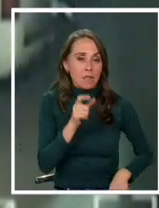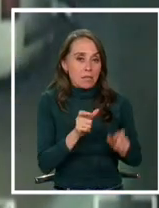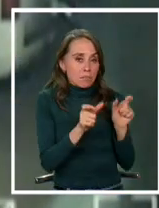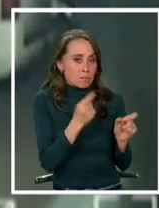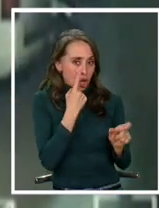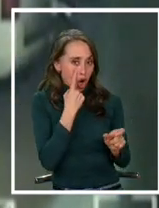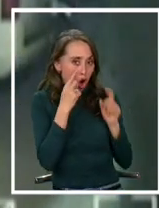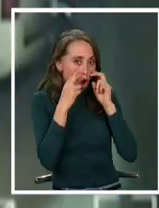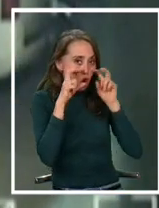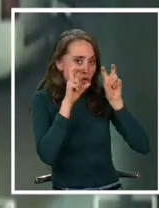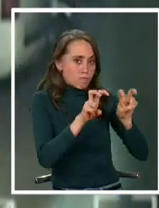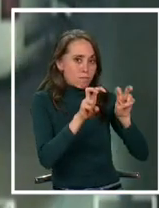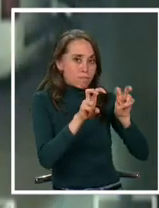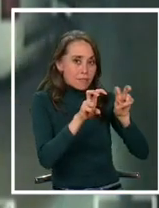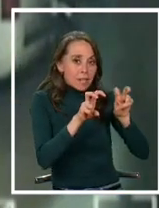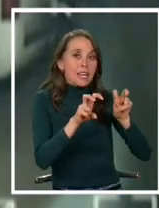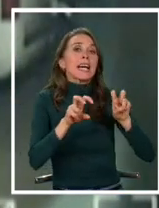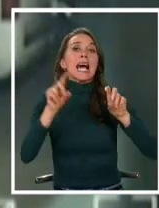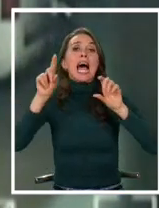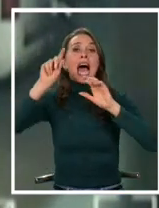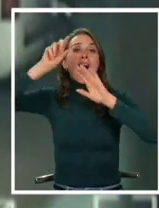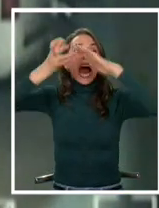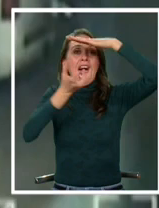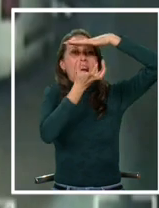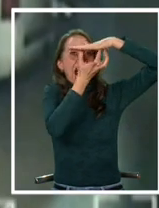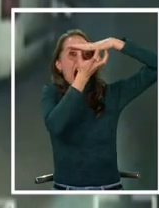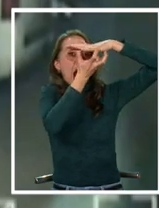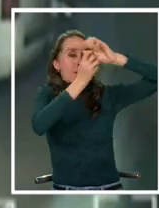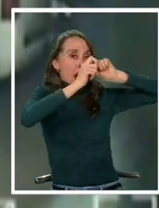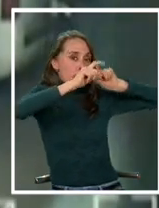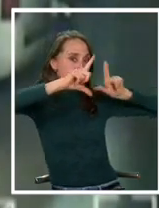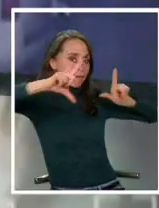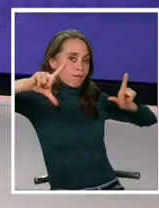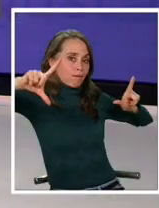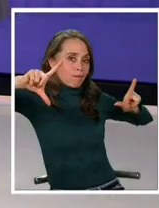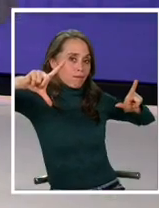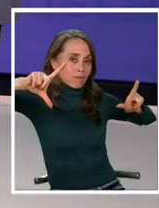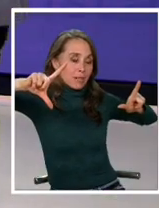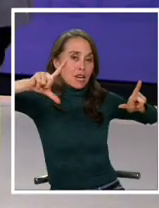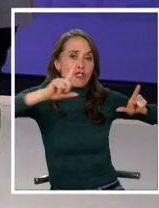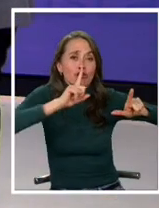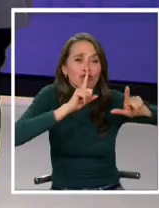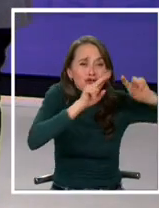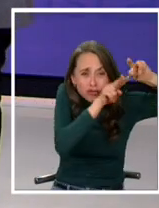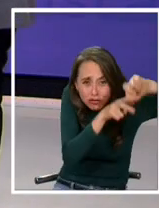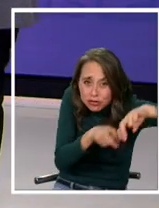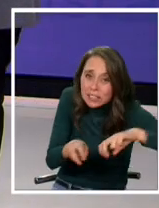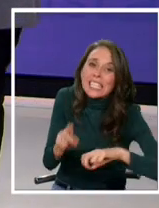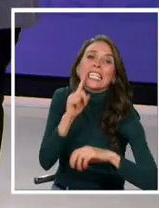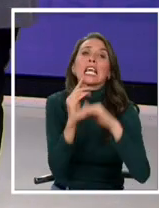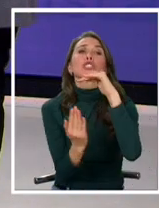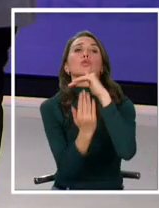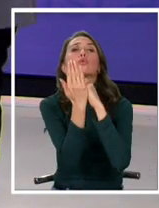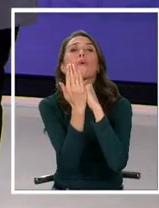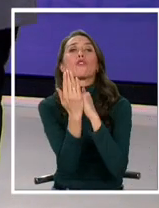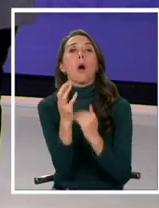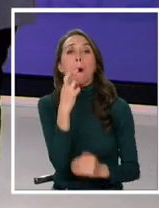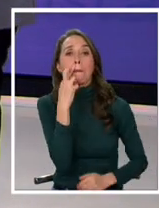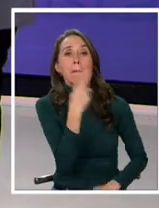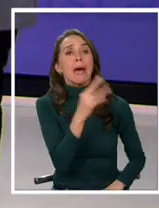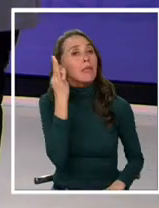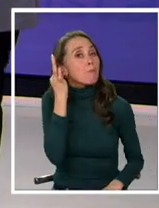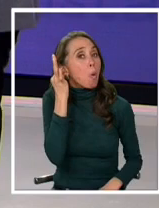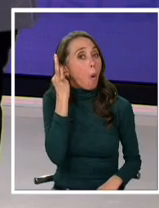padre la magia del Gran angular hace que esta entrada no haya resultado pero en lo más mínimo espérate Y quién sube este video el papá